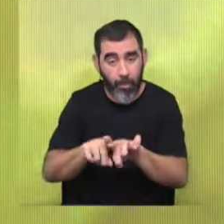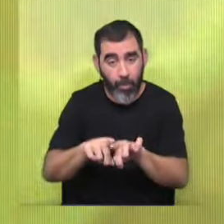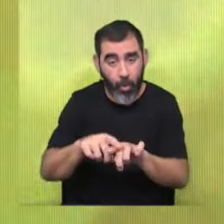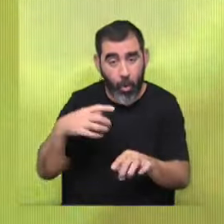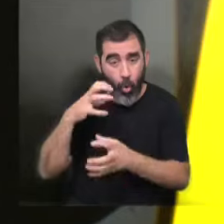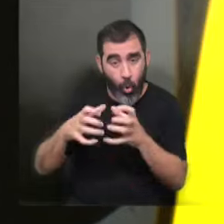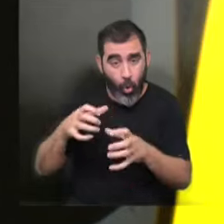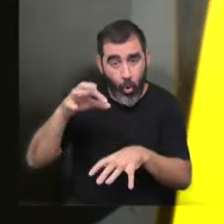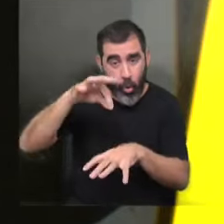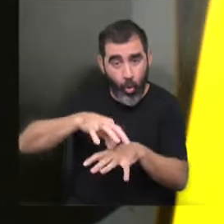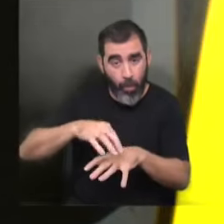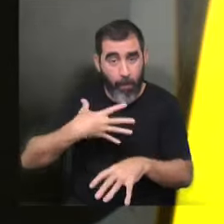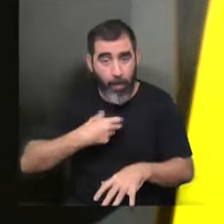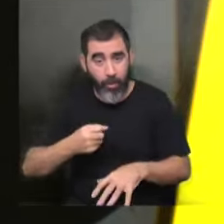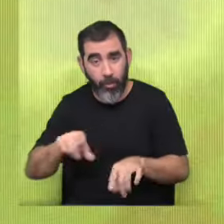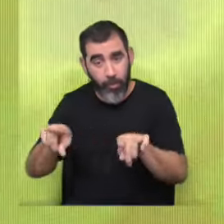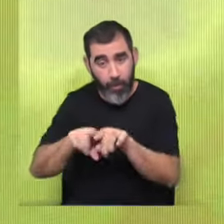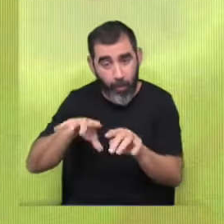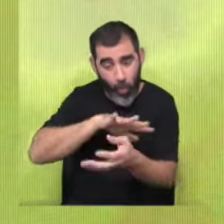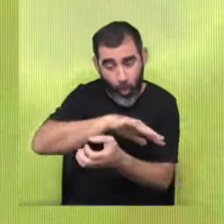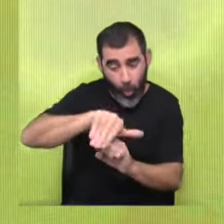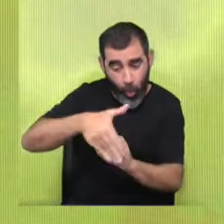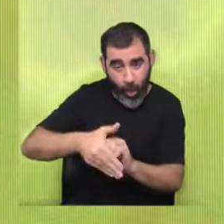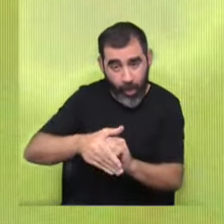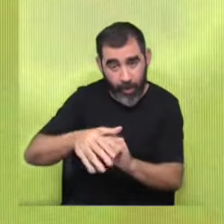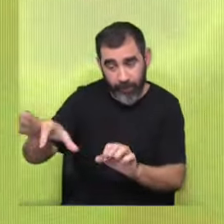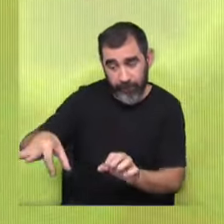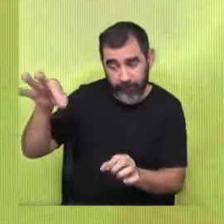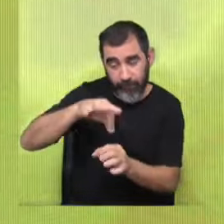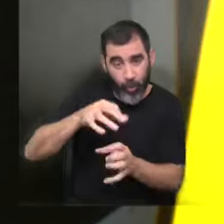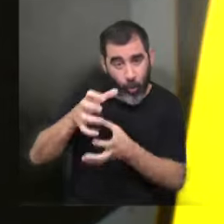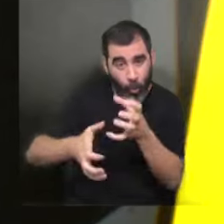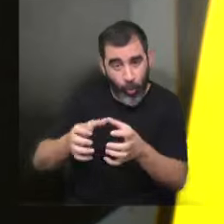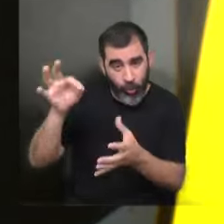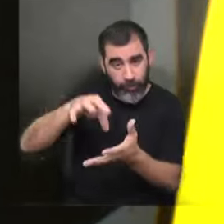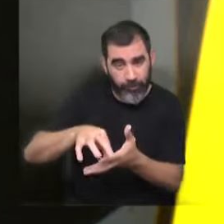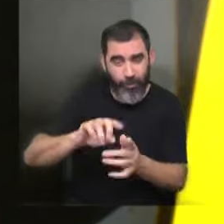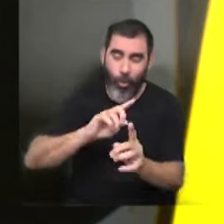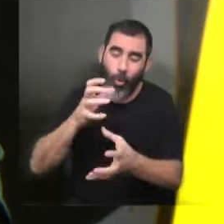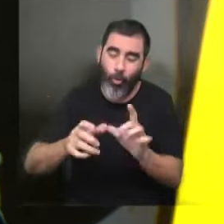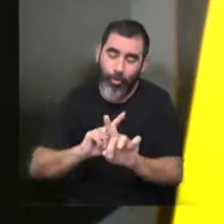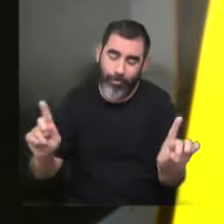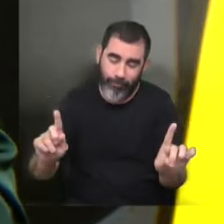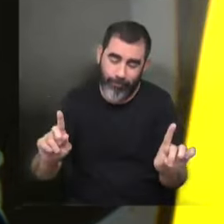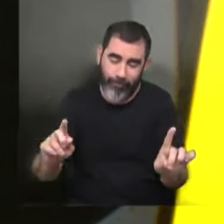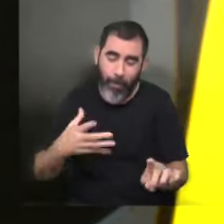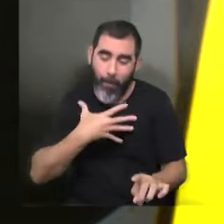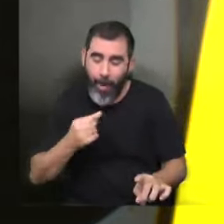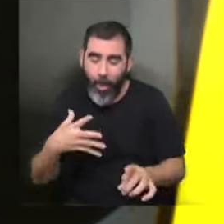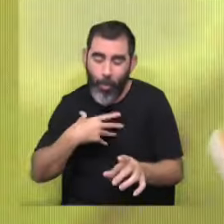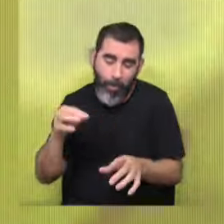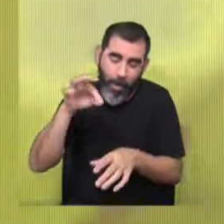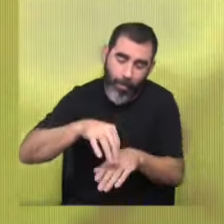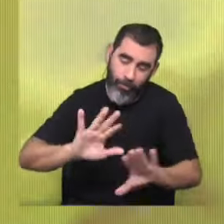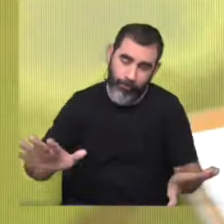pelo con color? ¿Cómo? Claro, en el mismo lugar que sacan una cana, ¿pueden poner un pelo con color? No, con color no, pero digo, se